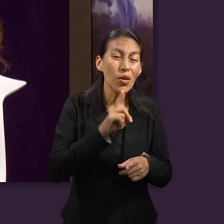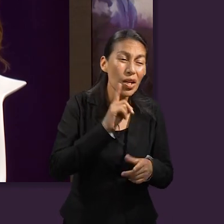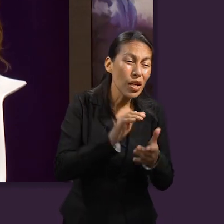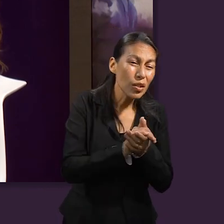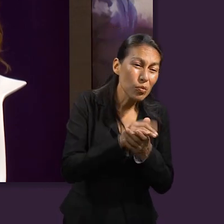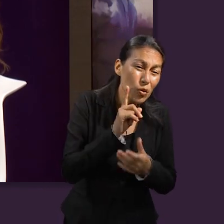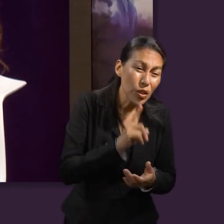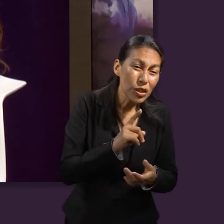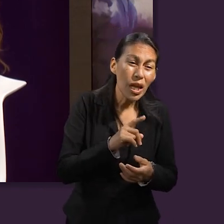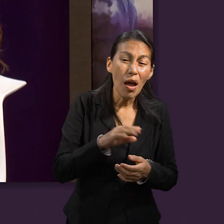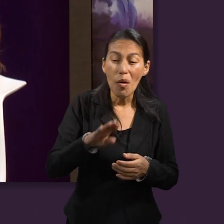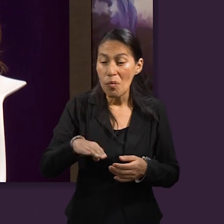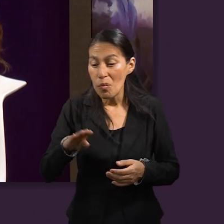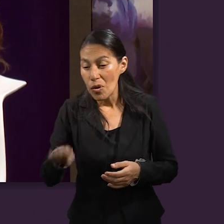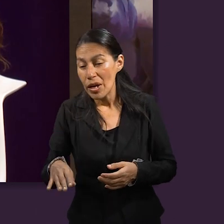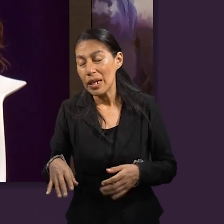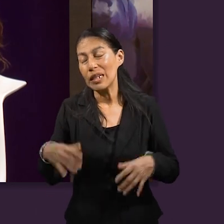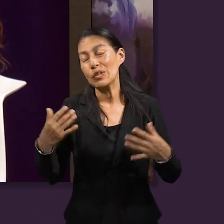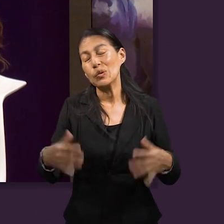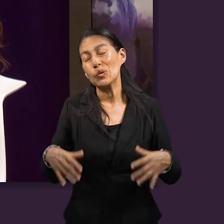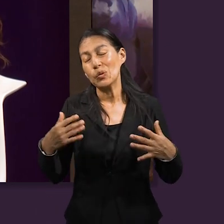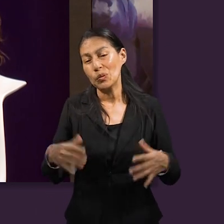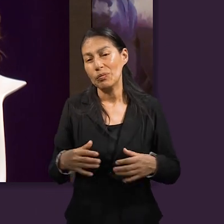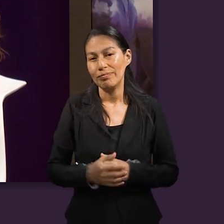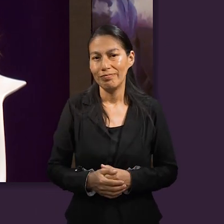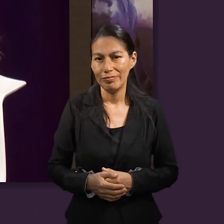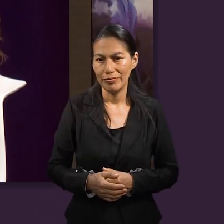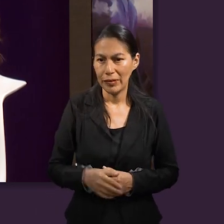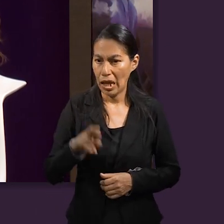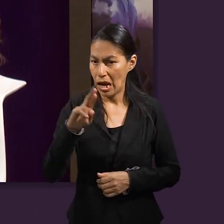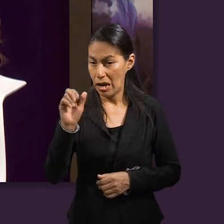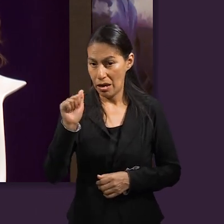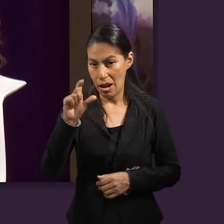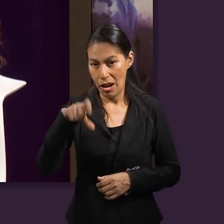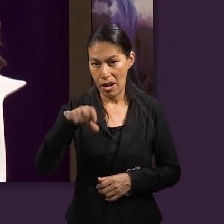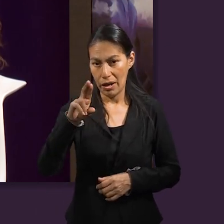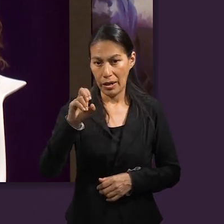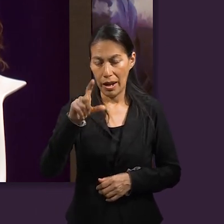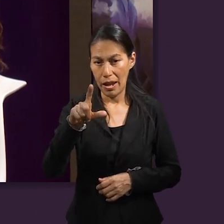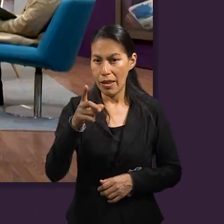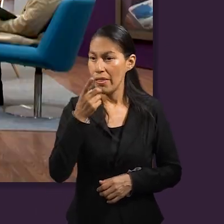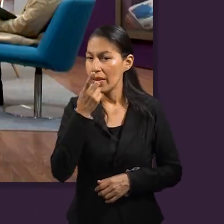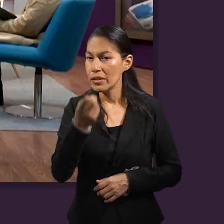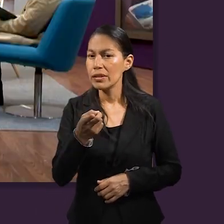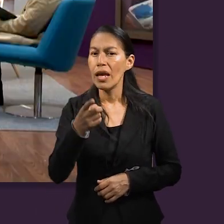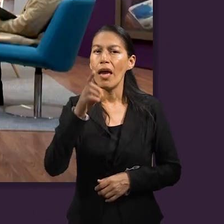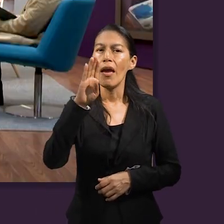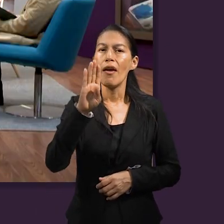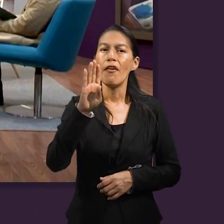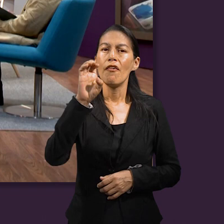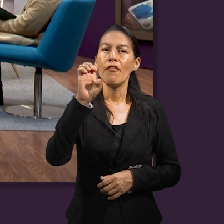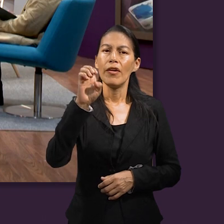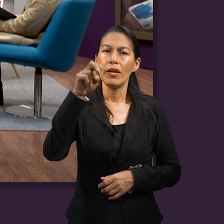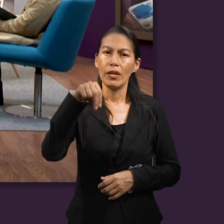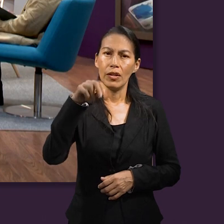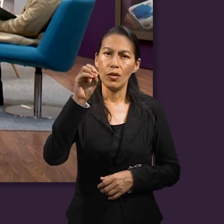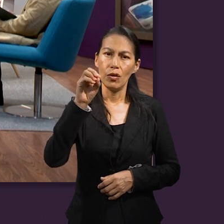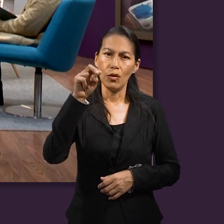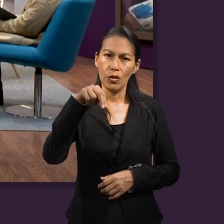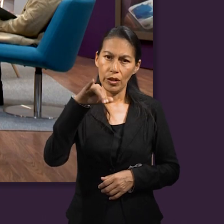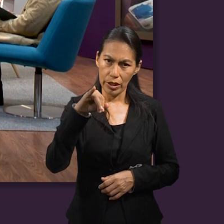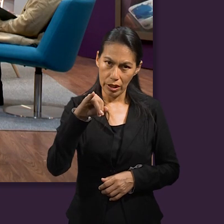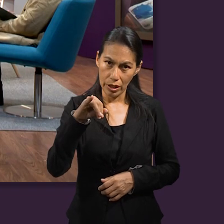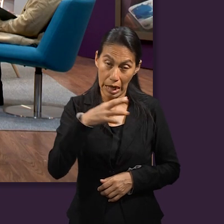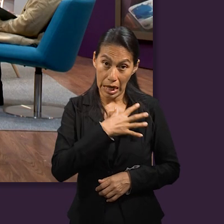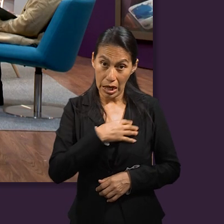encontramos otra vez con un cambio de nombre podría decirse apenas estaba decidiendo fuero que raquel había dicho bueno ni no y luego